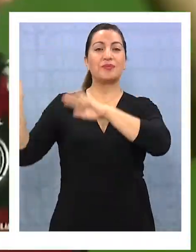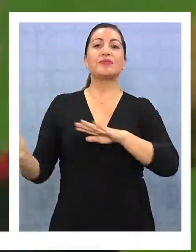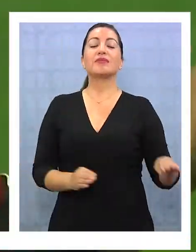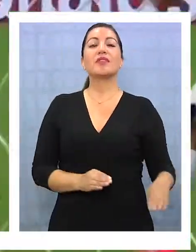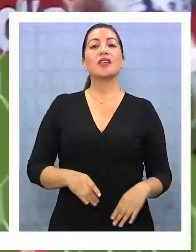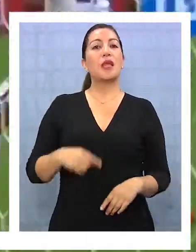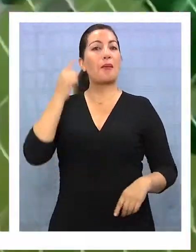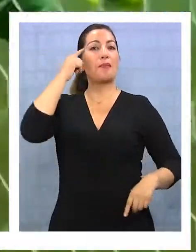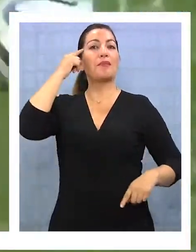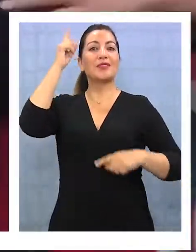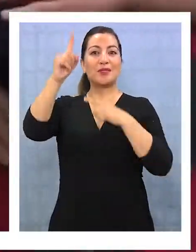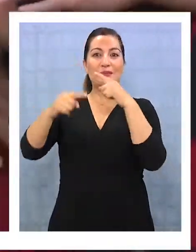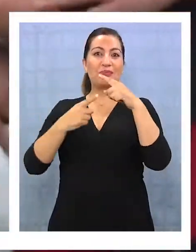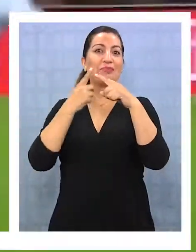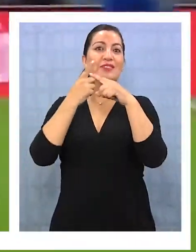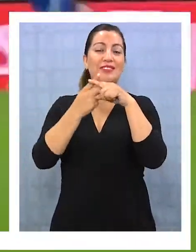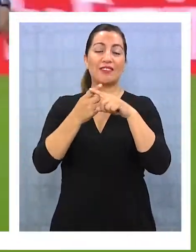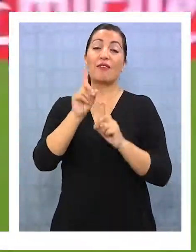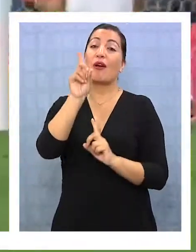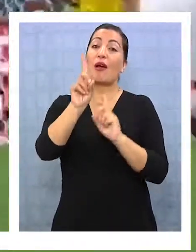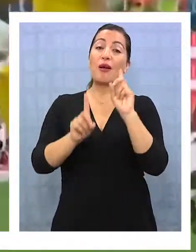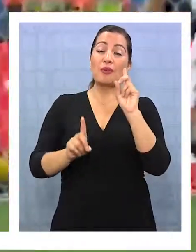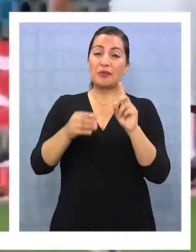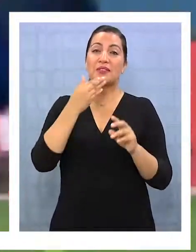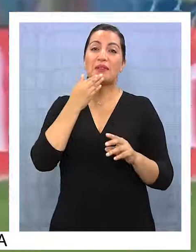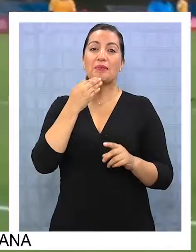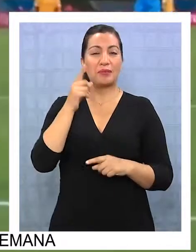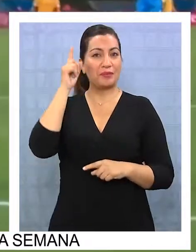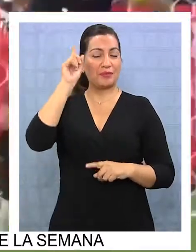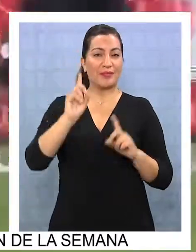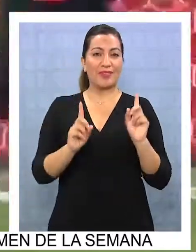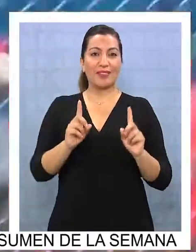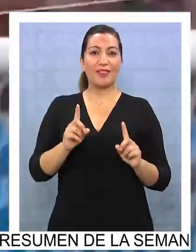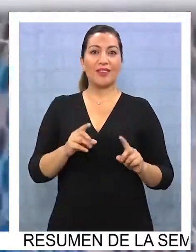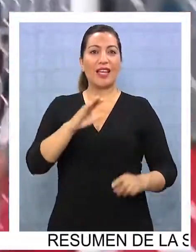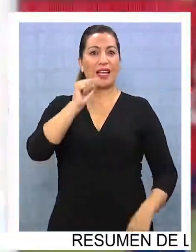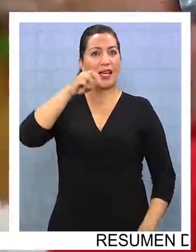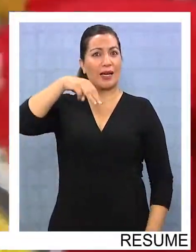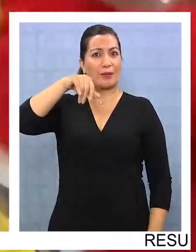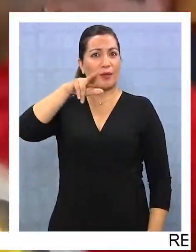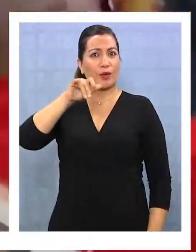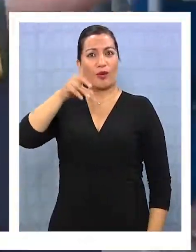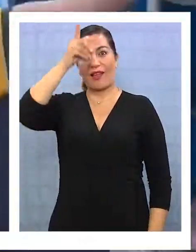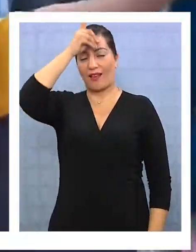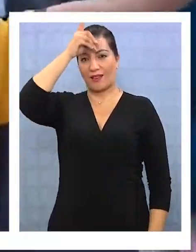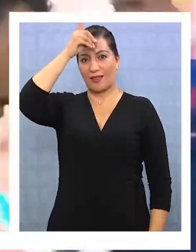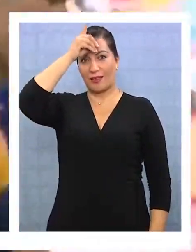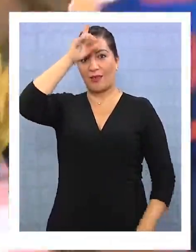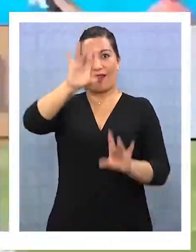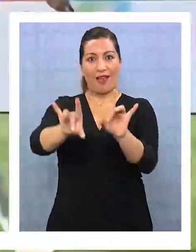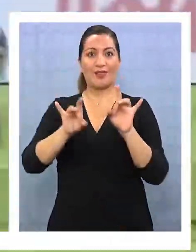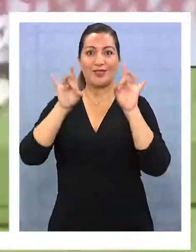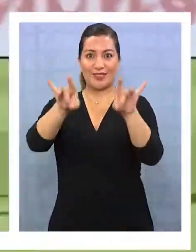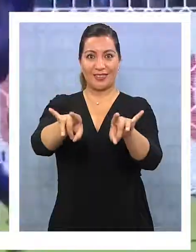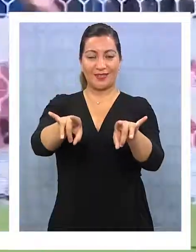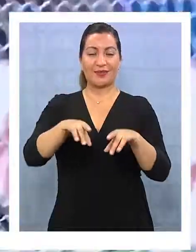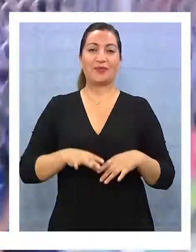El optimismo es compartido, pese a los pergaminos de los rivales como son Camerún, Alemania y Australia.